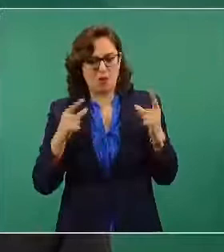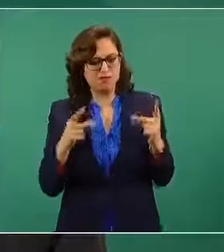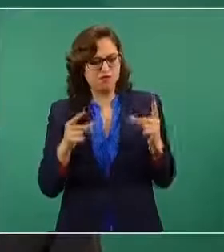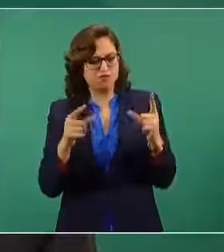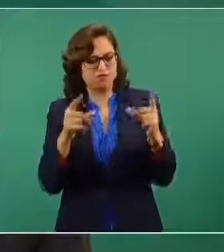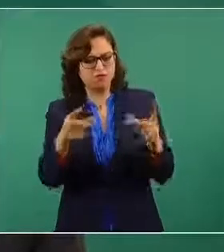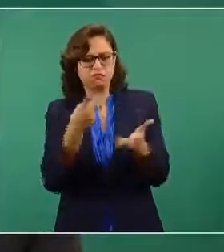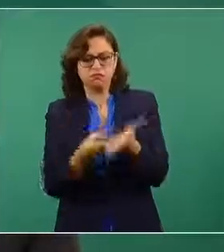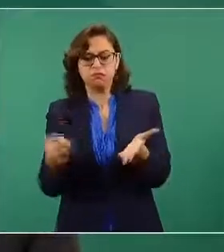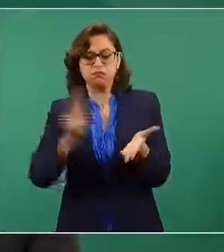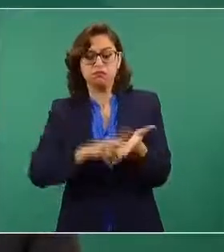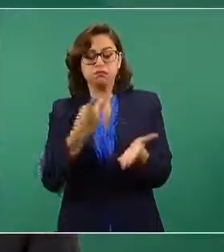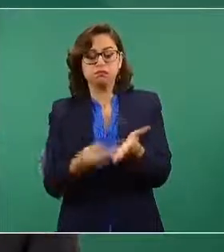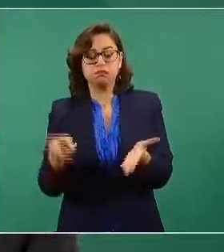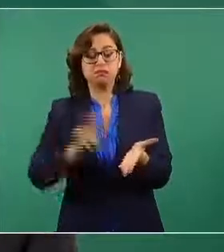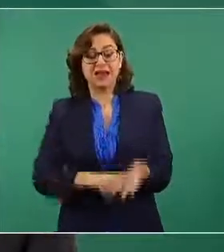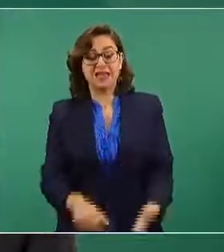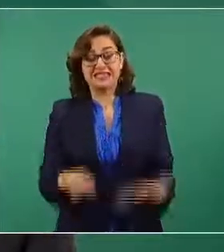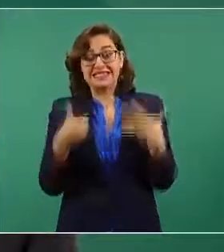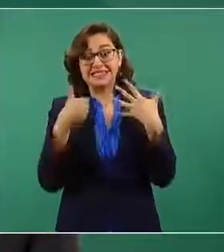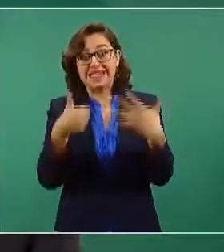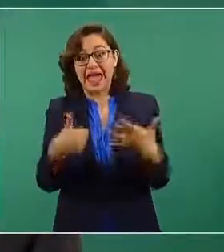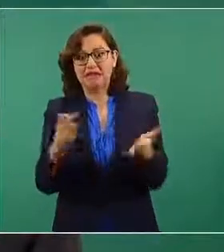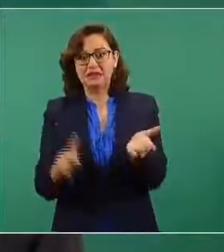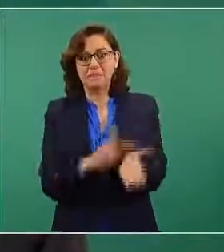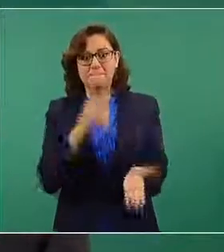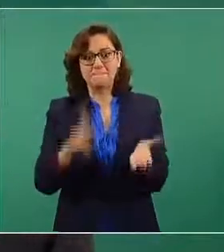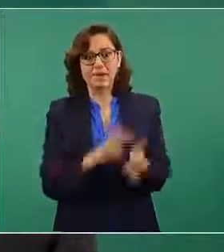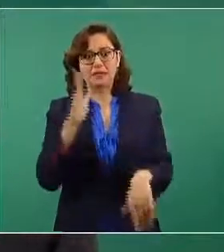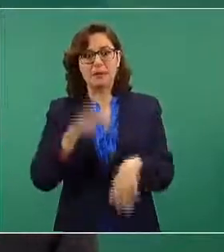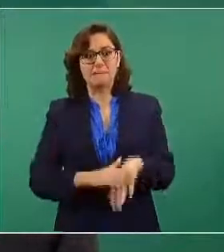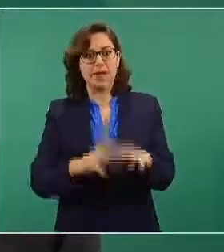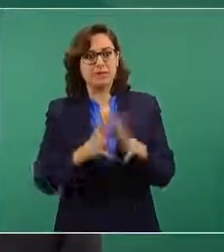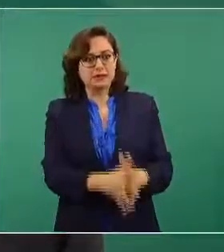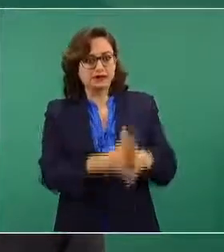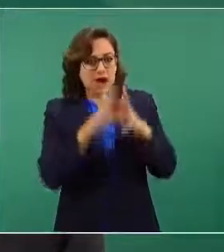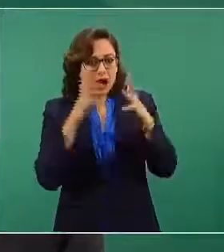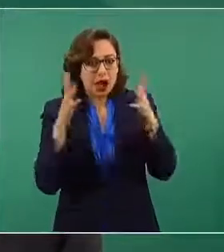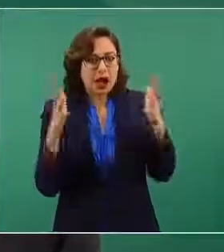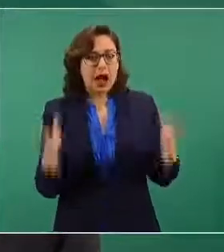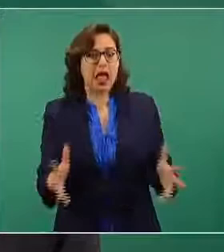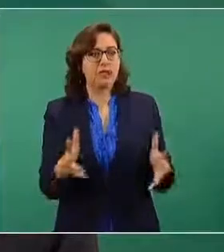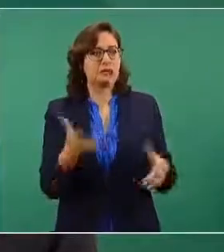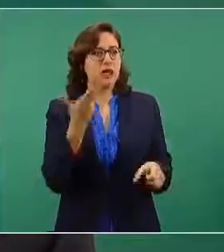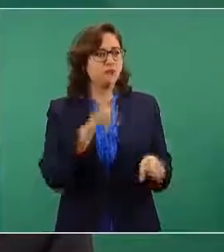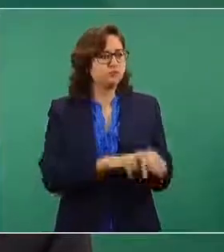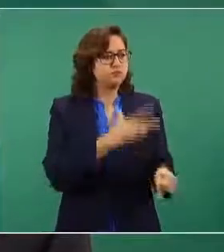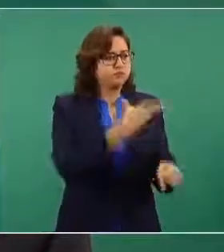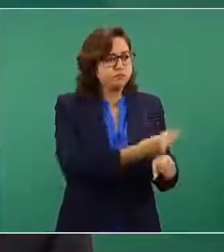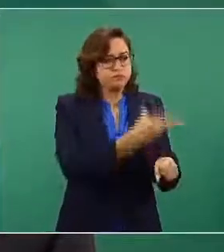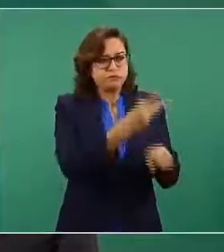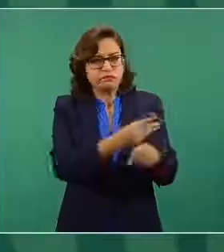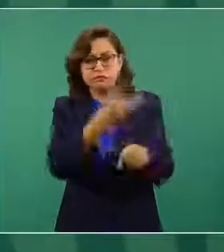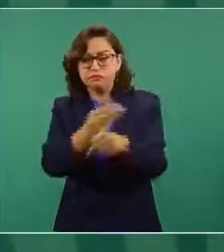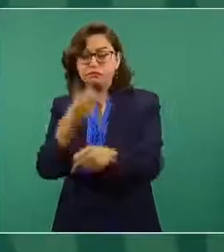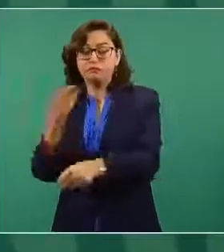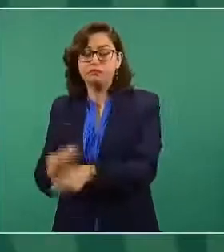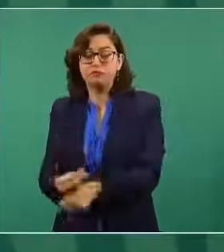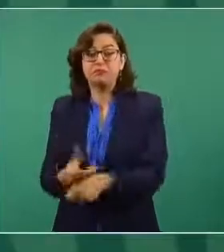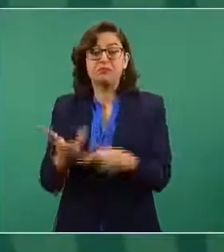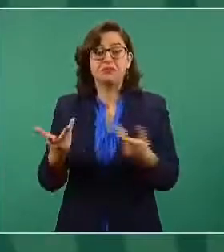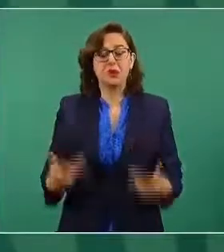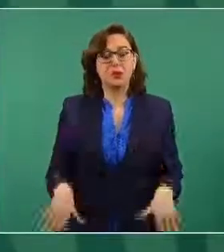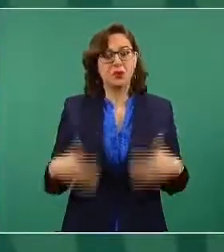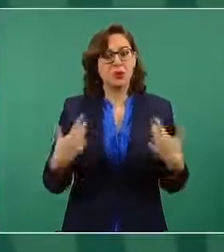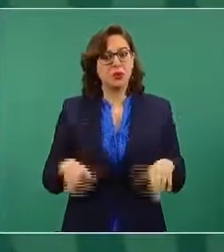veces la capacidad hospitalaria de un sistema de salud históricamente abandonado por más de 4 décadas, no creció